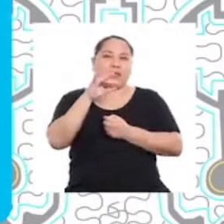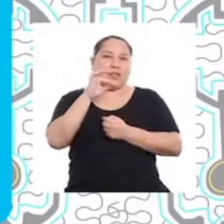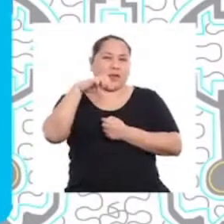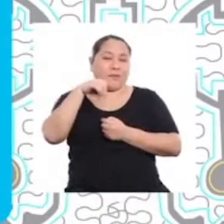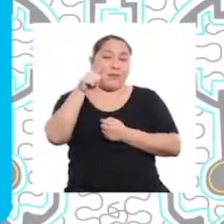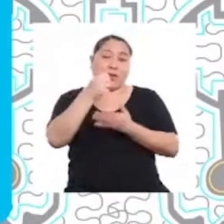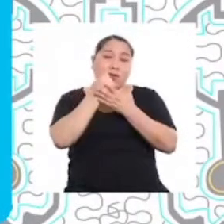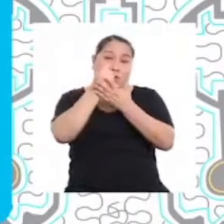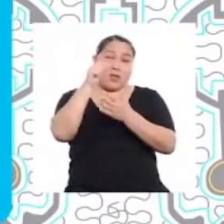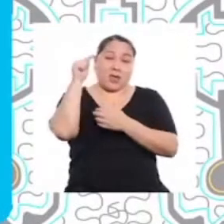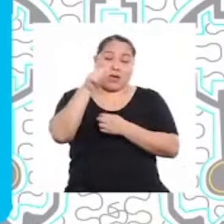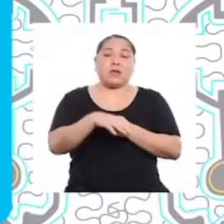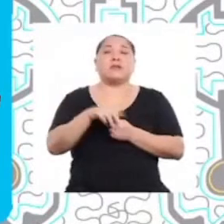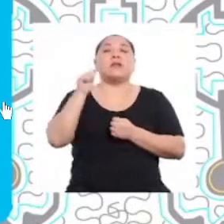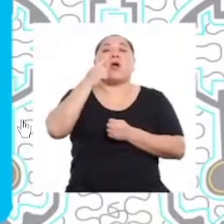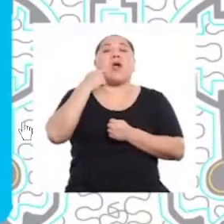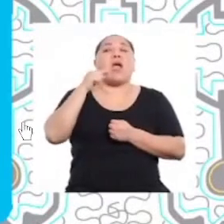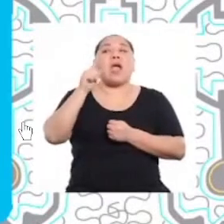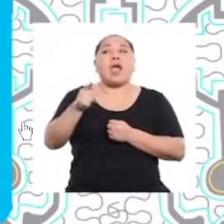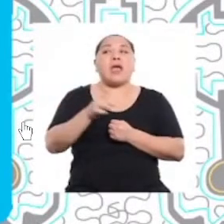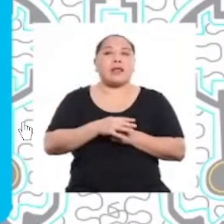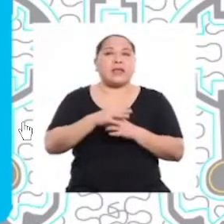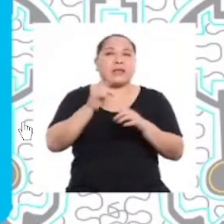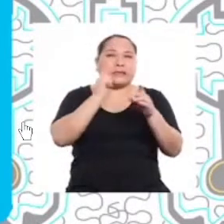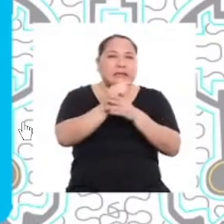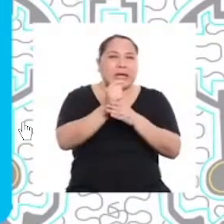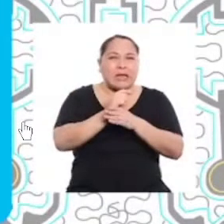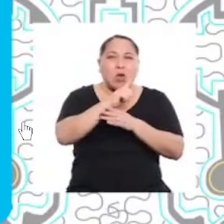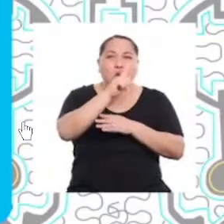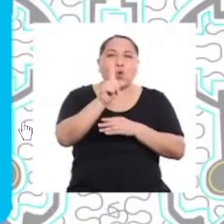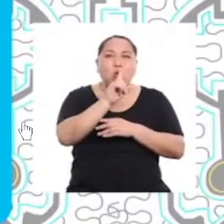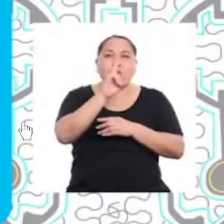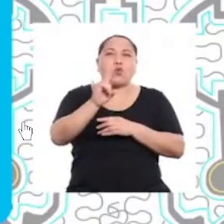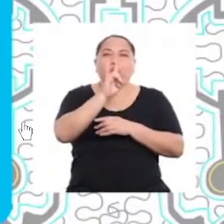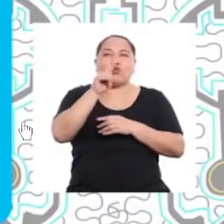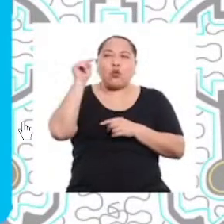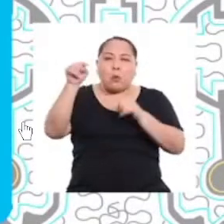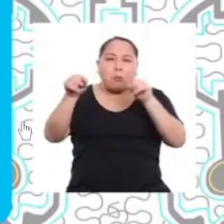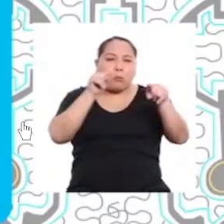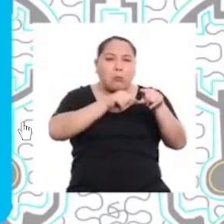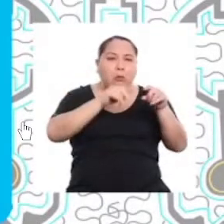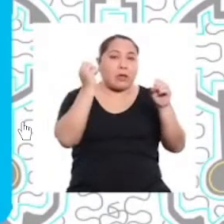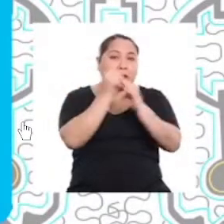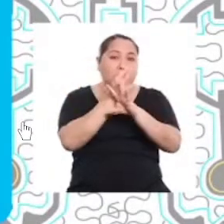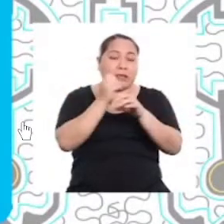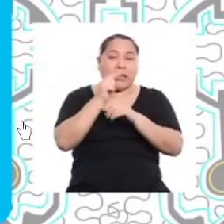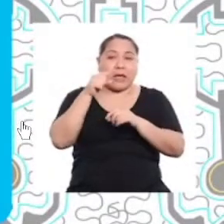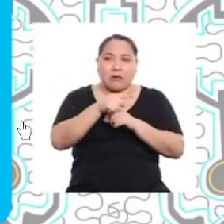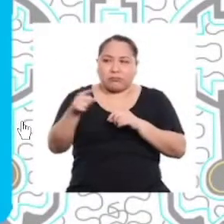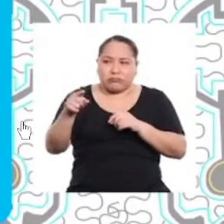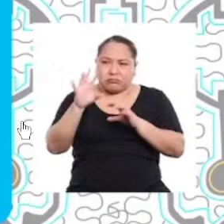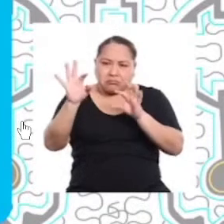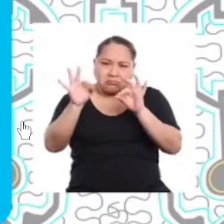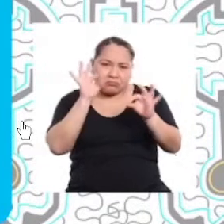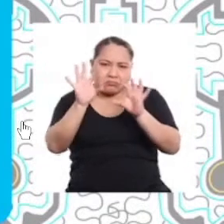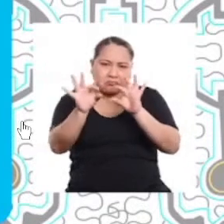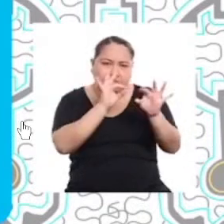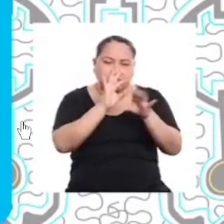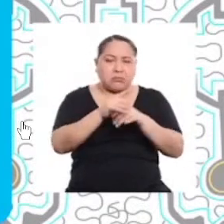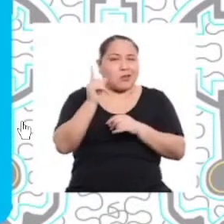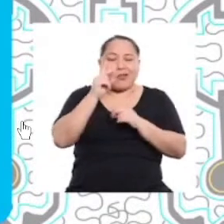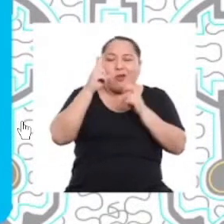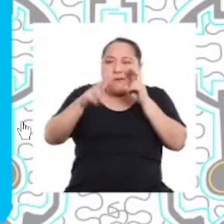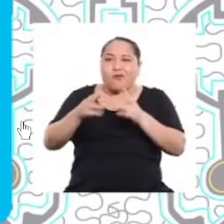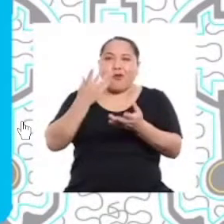le serviría hacer esto. Él quiso hacer su tarea usando únicamente las páginas de Internet como fuente y sin revisar